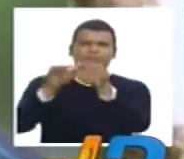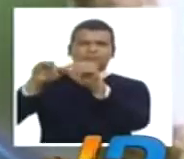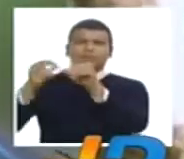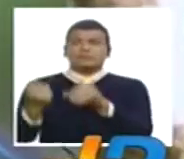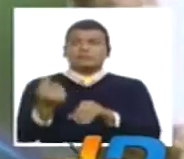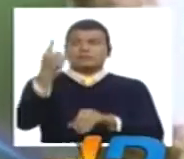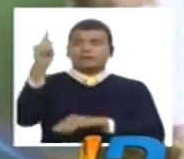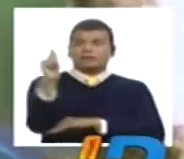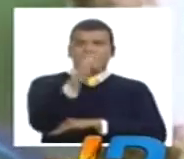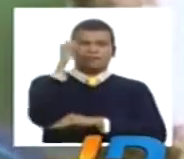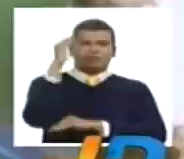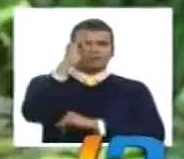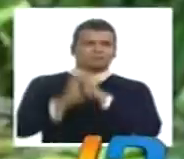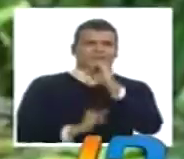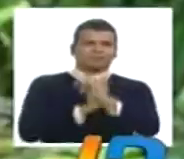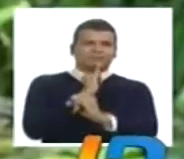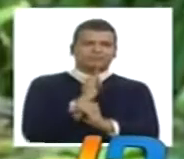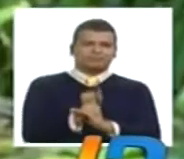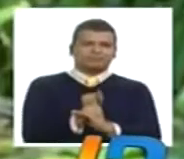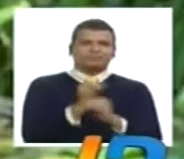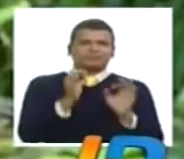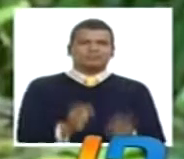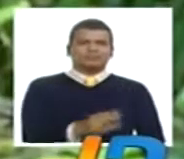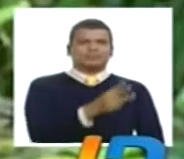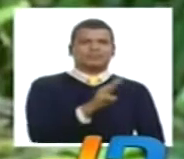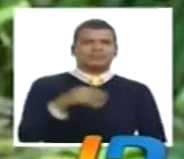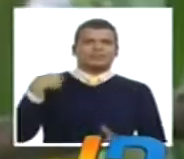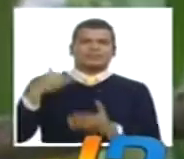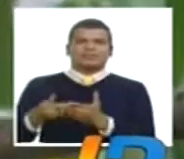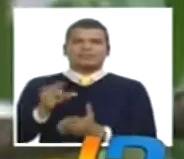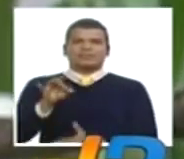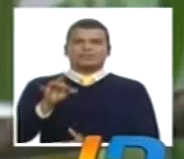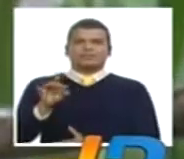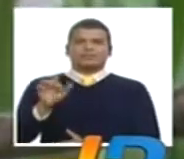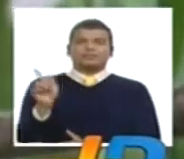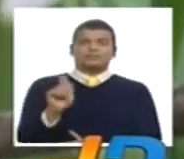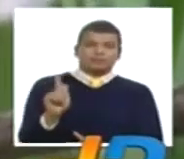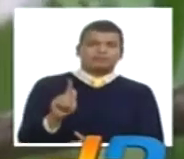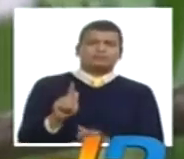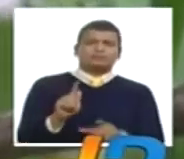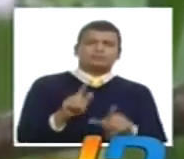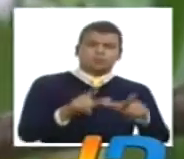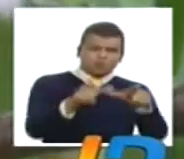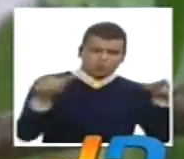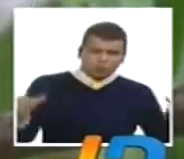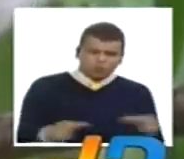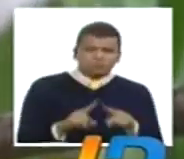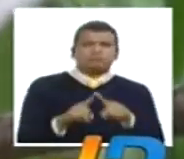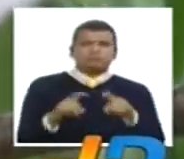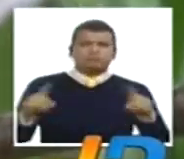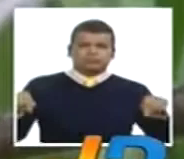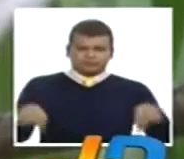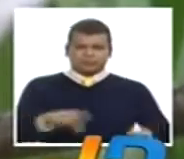primera Feria Internacional de Aves se realizará del 13 al 15 de este mes en diferentes lugares de nuestra